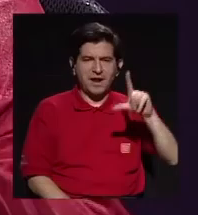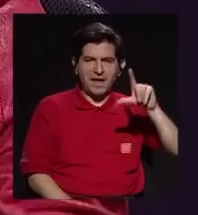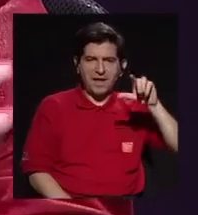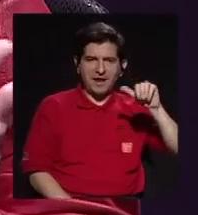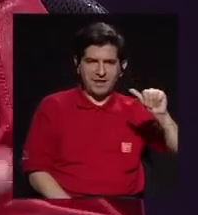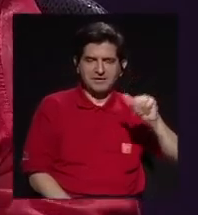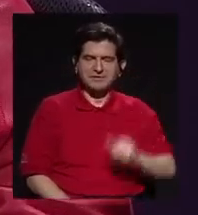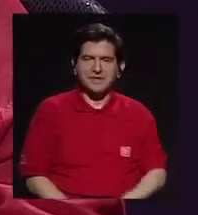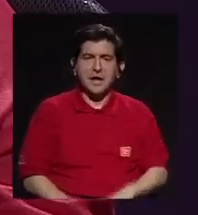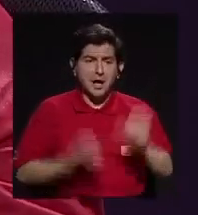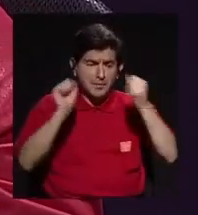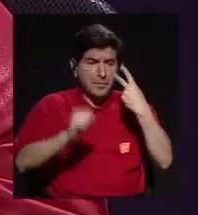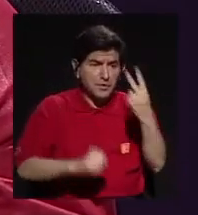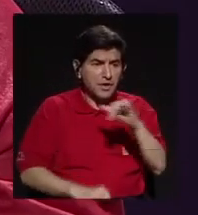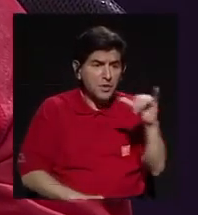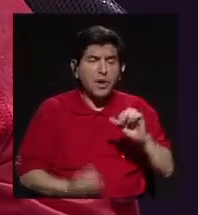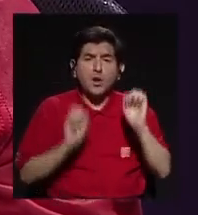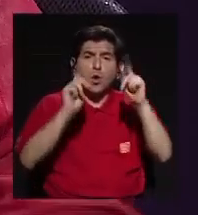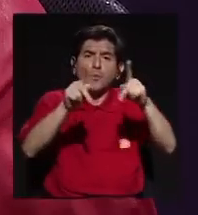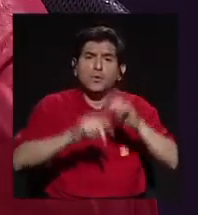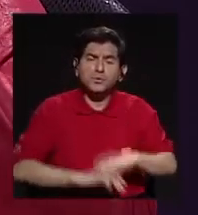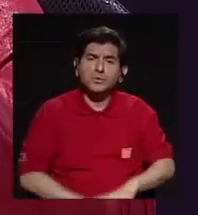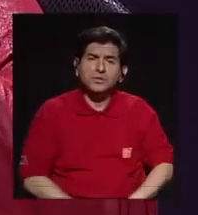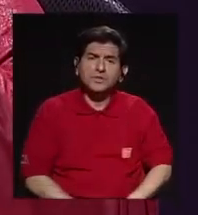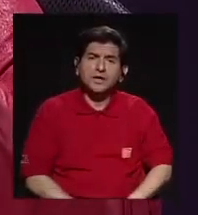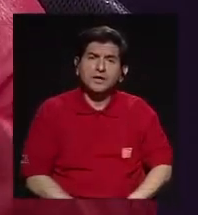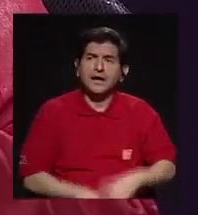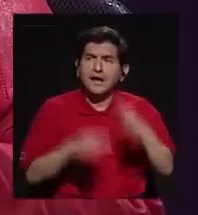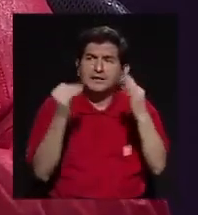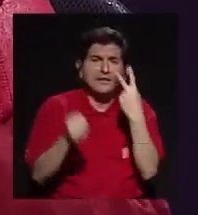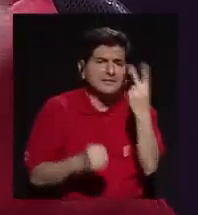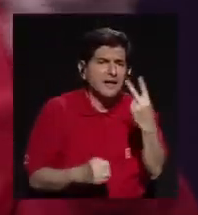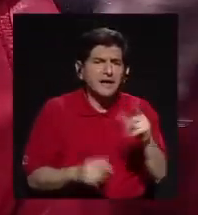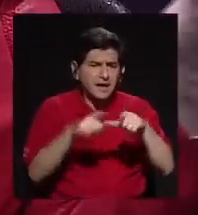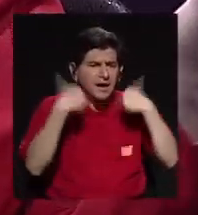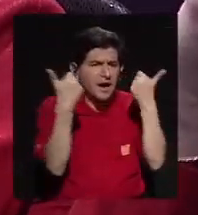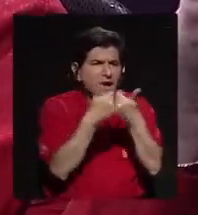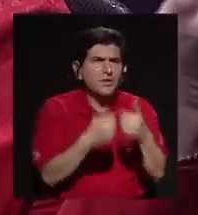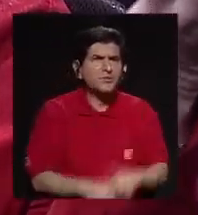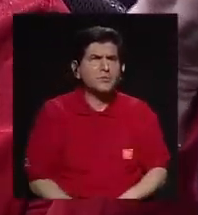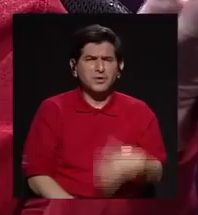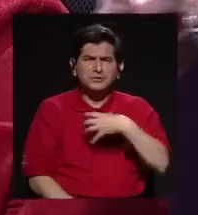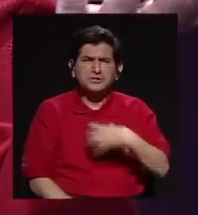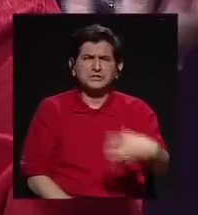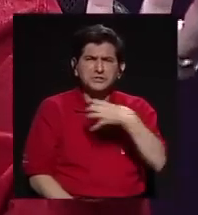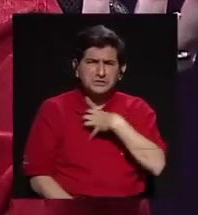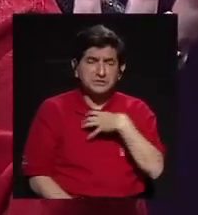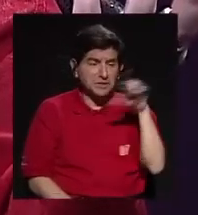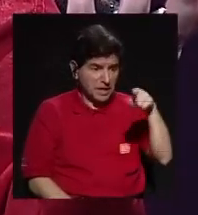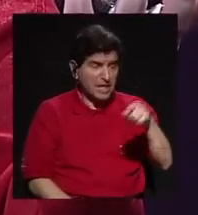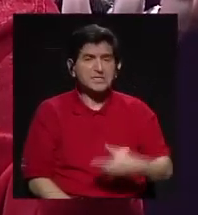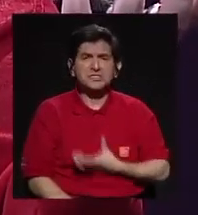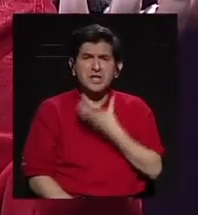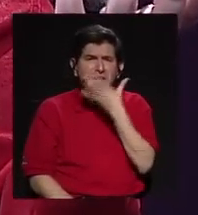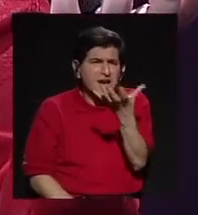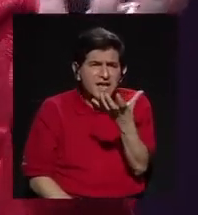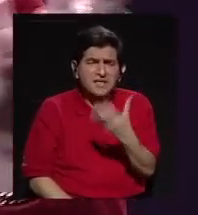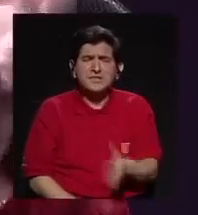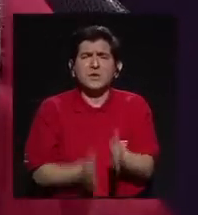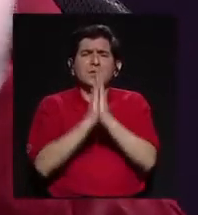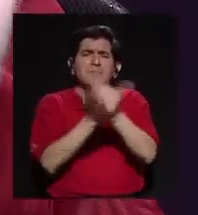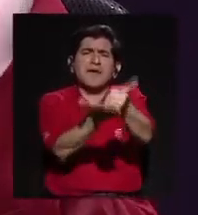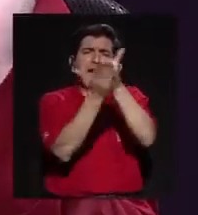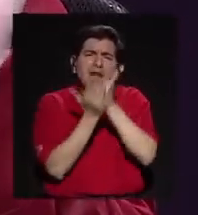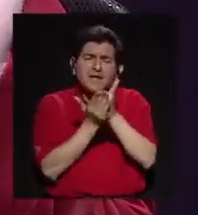esto también lo podemos ver como una oportunidad para ver esos sectores que están pegando gritos. O sea, esto es un grito de auxilio lo que están haciendo.